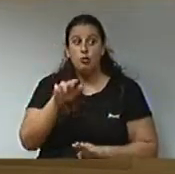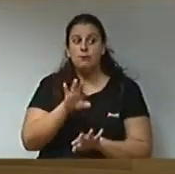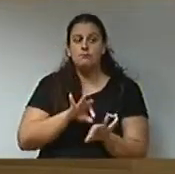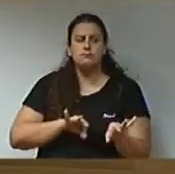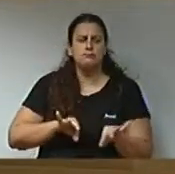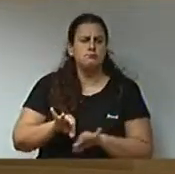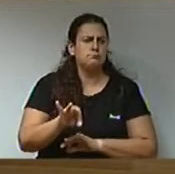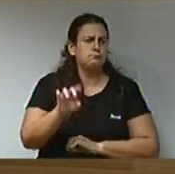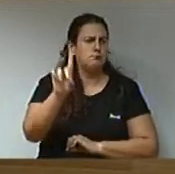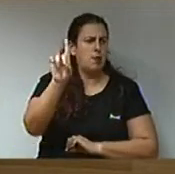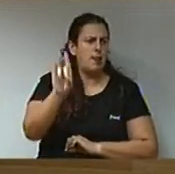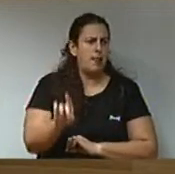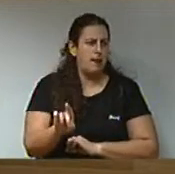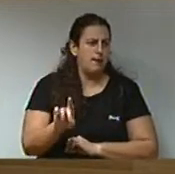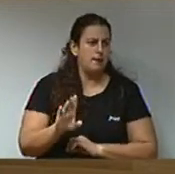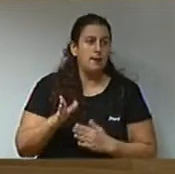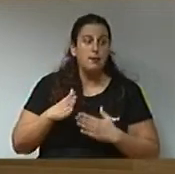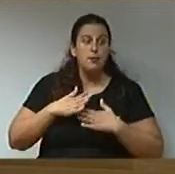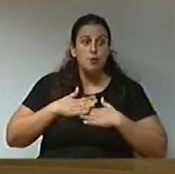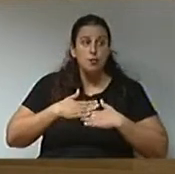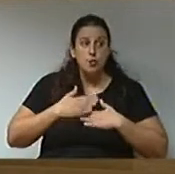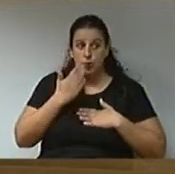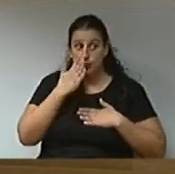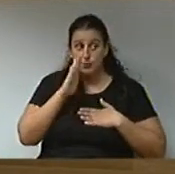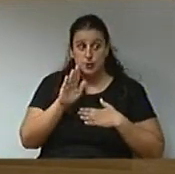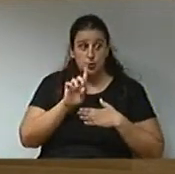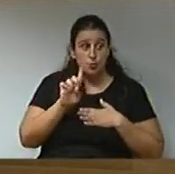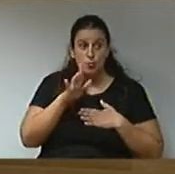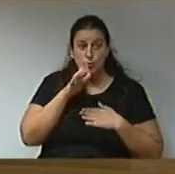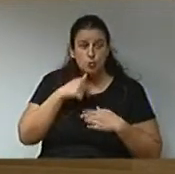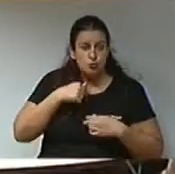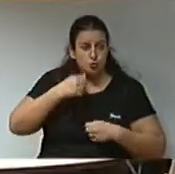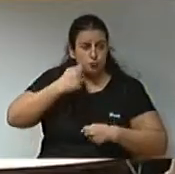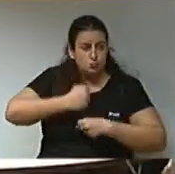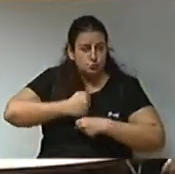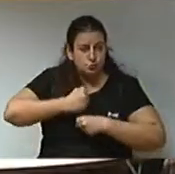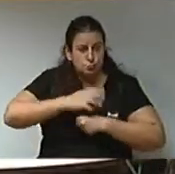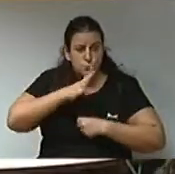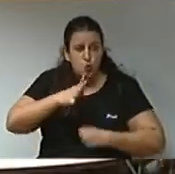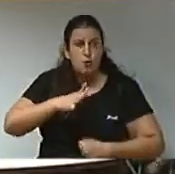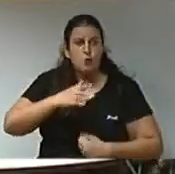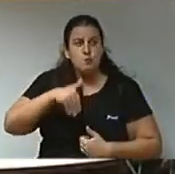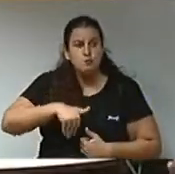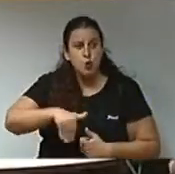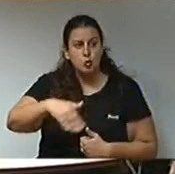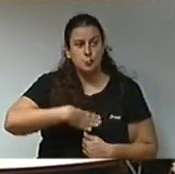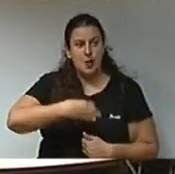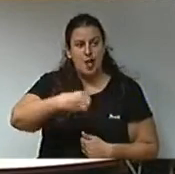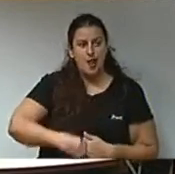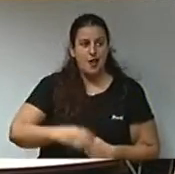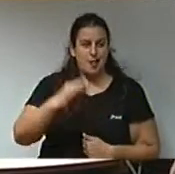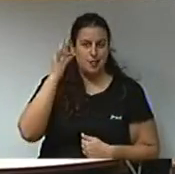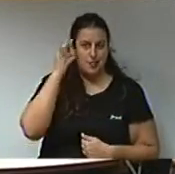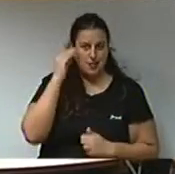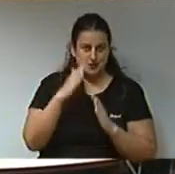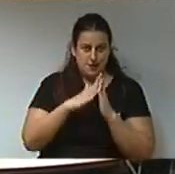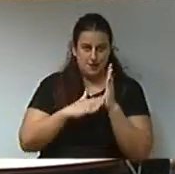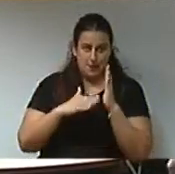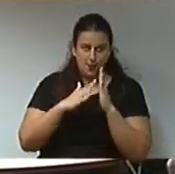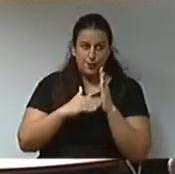este atril. El meu com a síndica perquè estic treballant de valent per ser la pròxima alcaldessa de València.